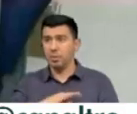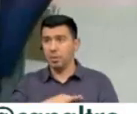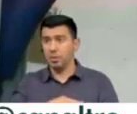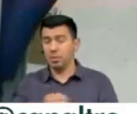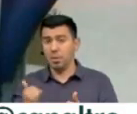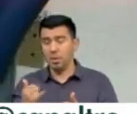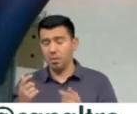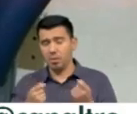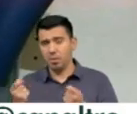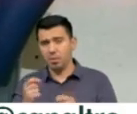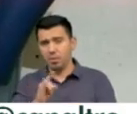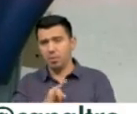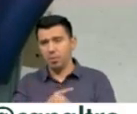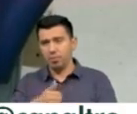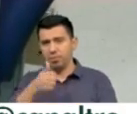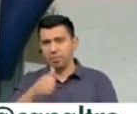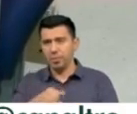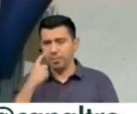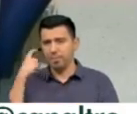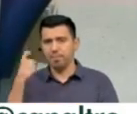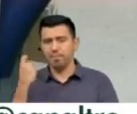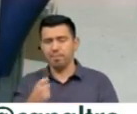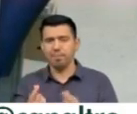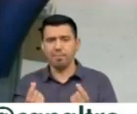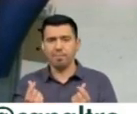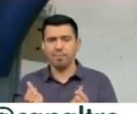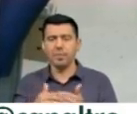el presupuesto para buscar los dineros y así pagar el nuevo arriendo